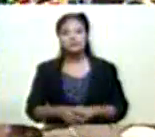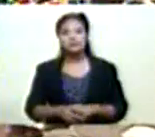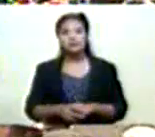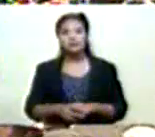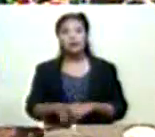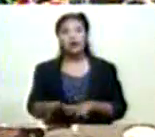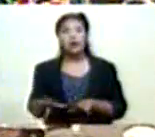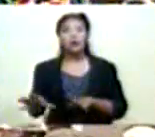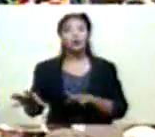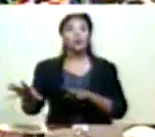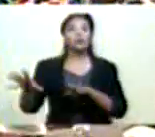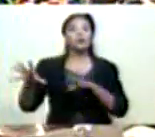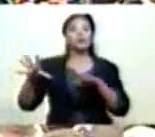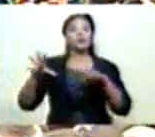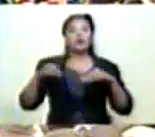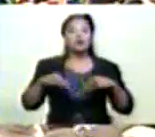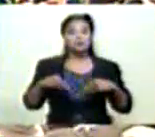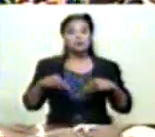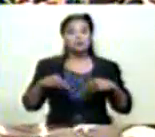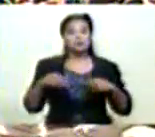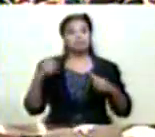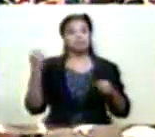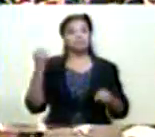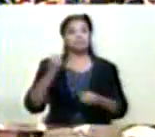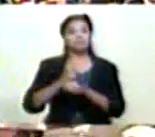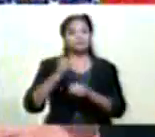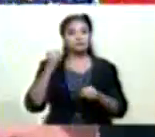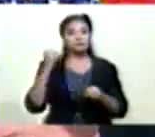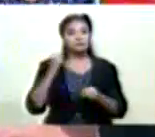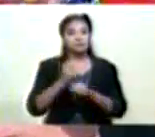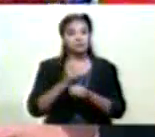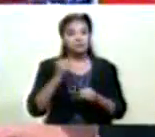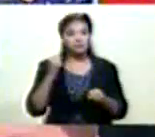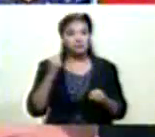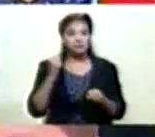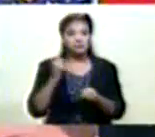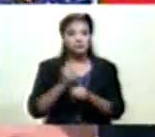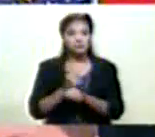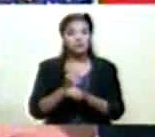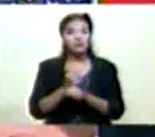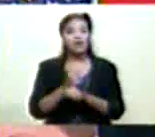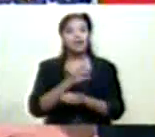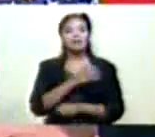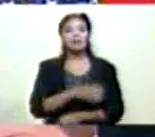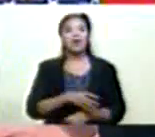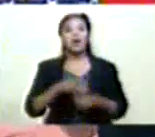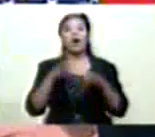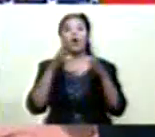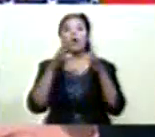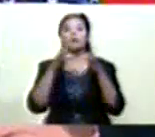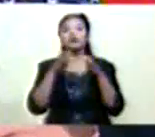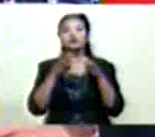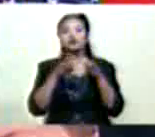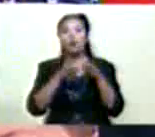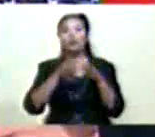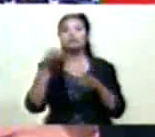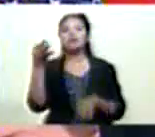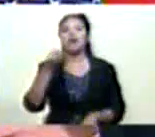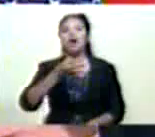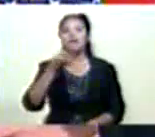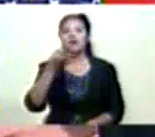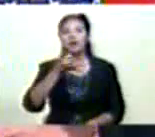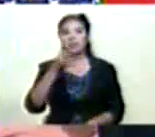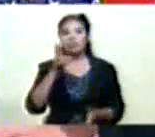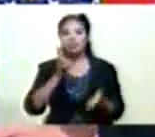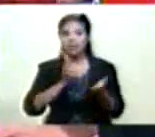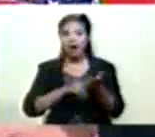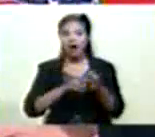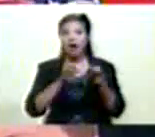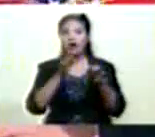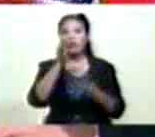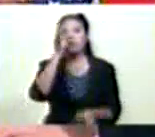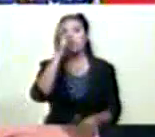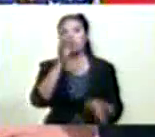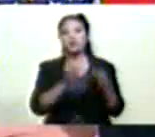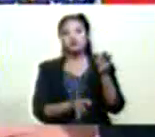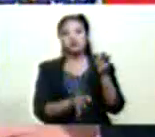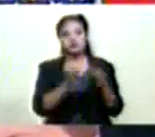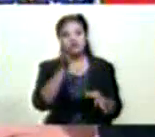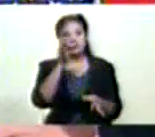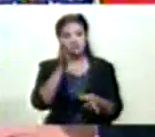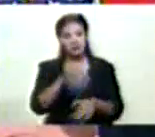asumiendo las grandes tareas de la Comisión de la Verdad y de la